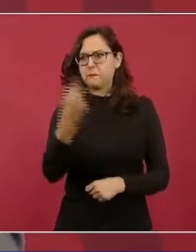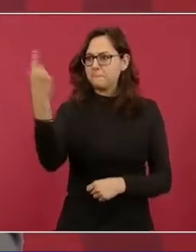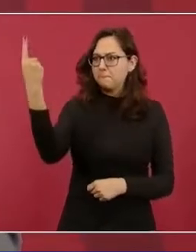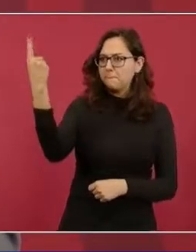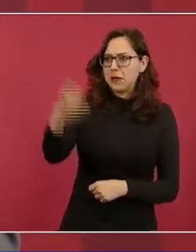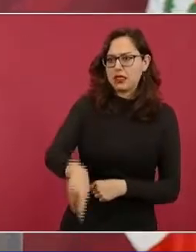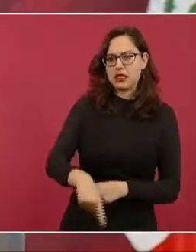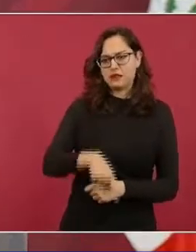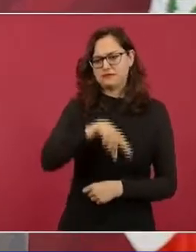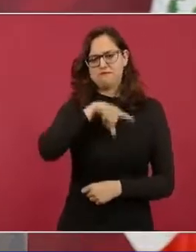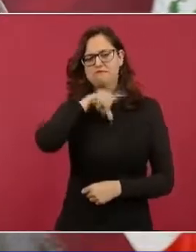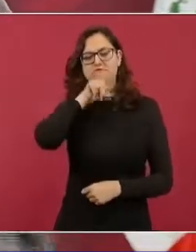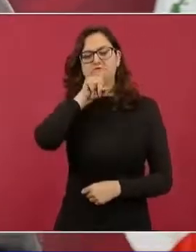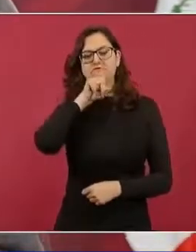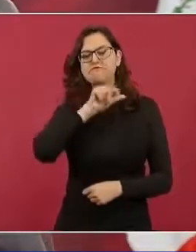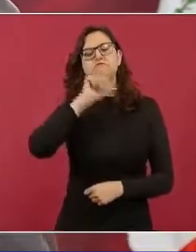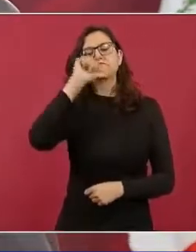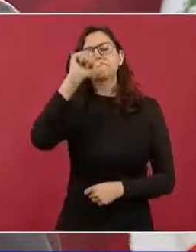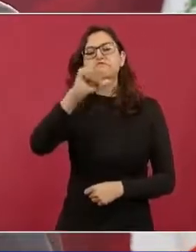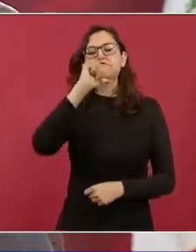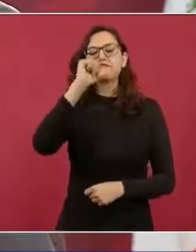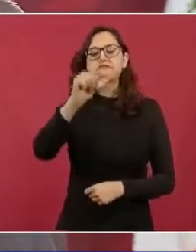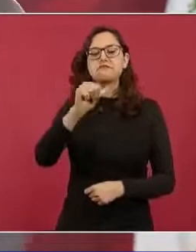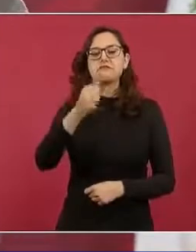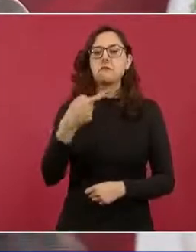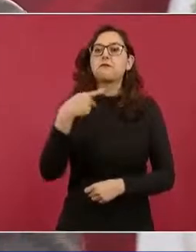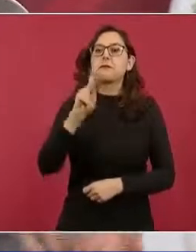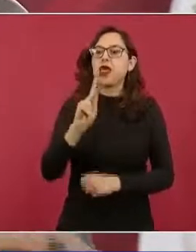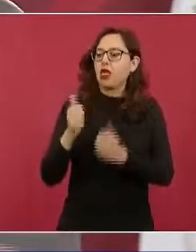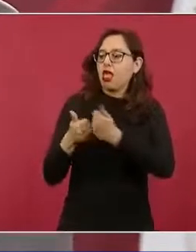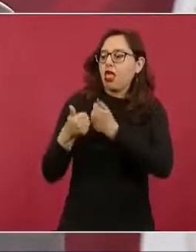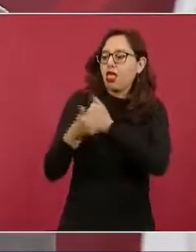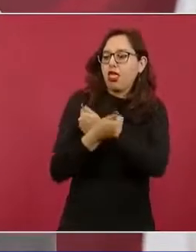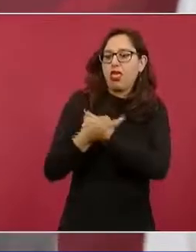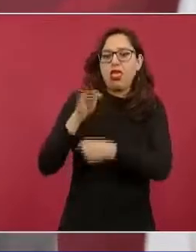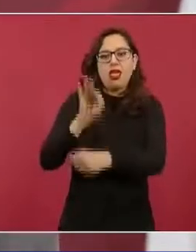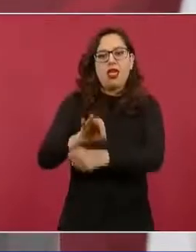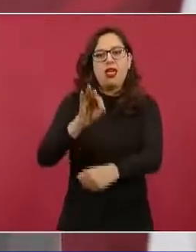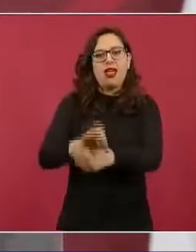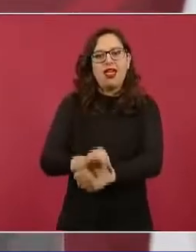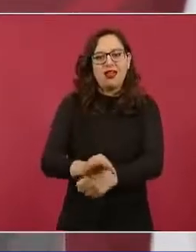propiciaron, ¿por qué encubrir?